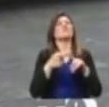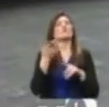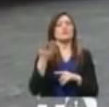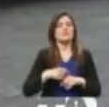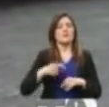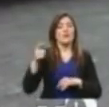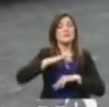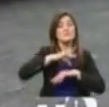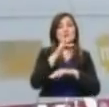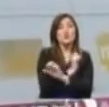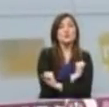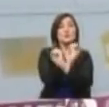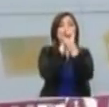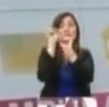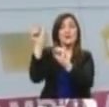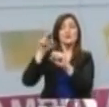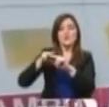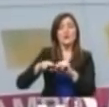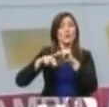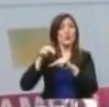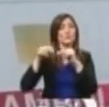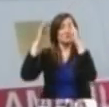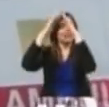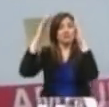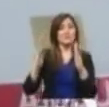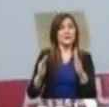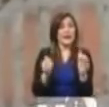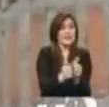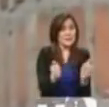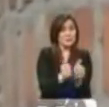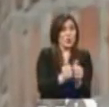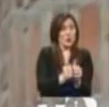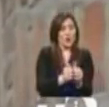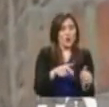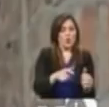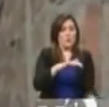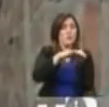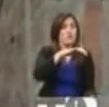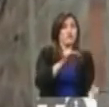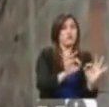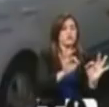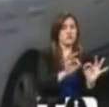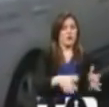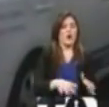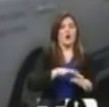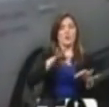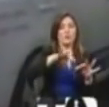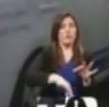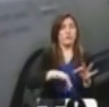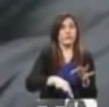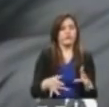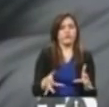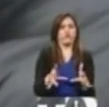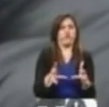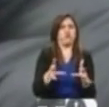mañana, cuando iniciaban las tareas en esta vivienda, donde una de las máquinas habría hecho contacto con los cables de la toma de energía interna de la